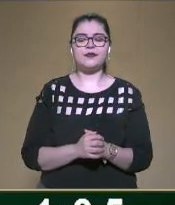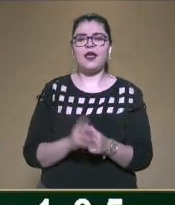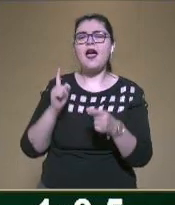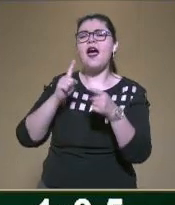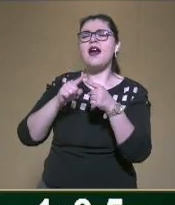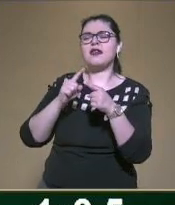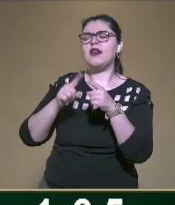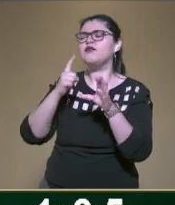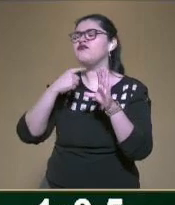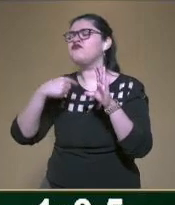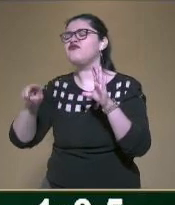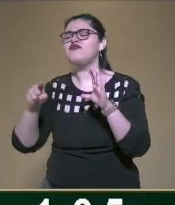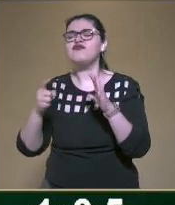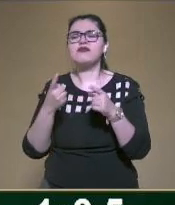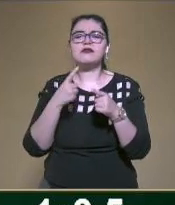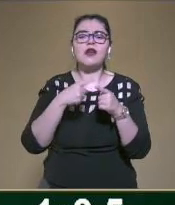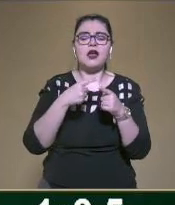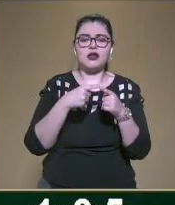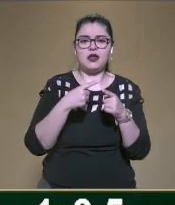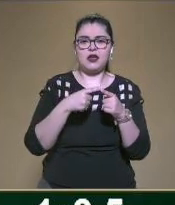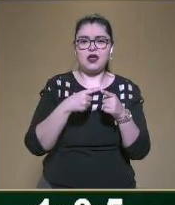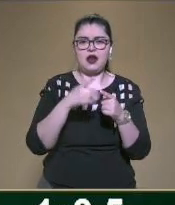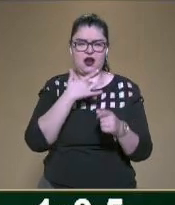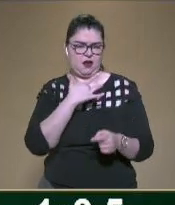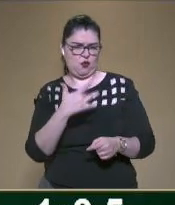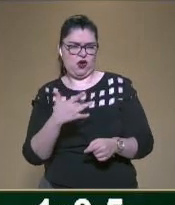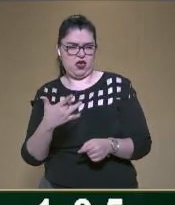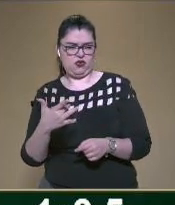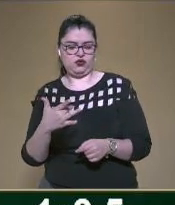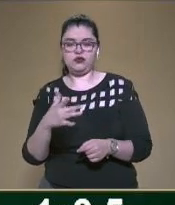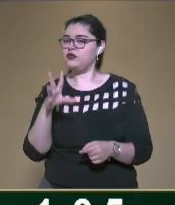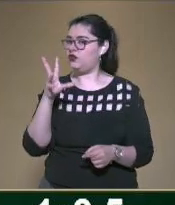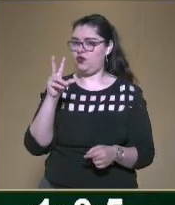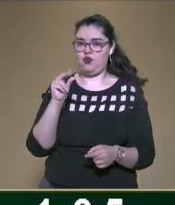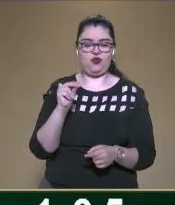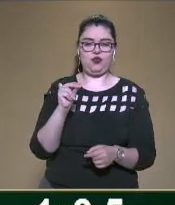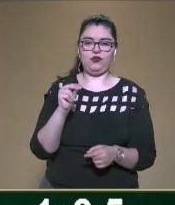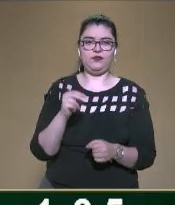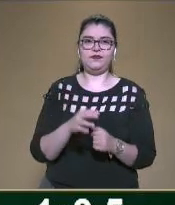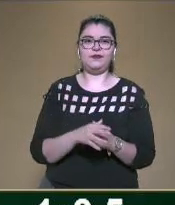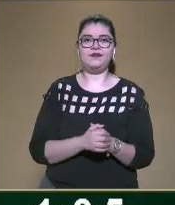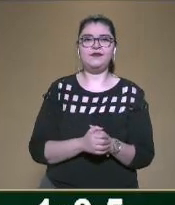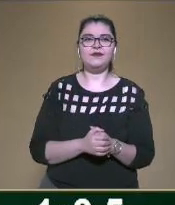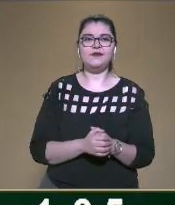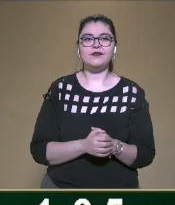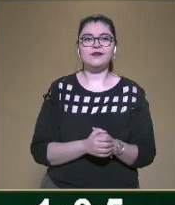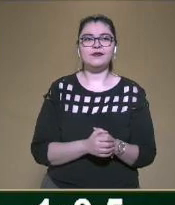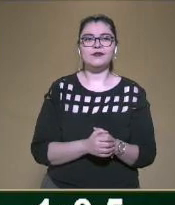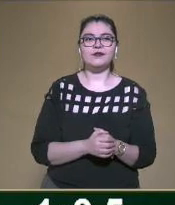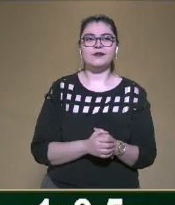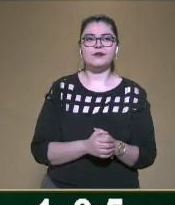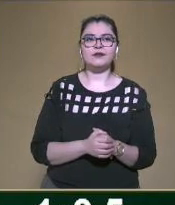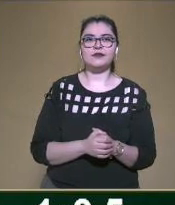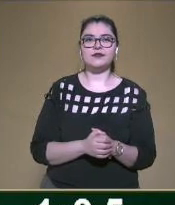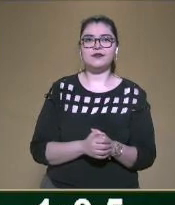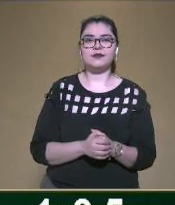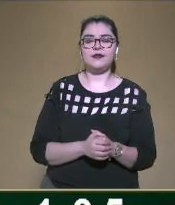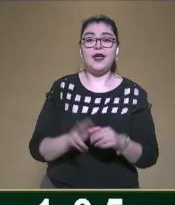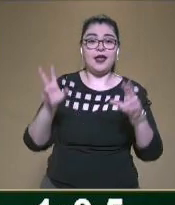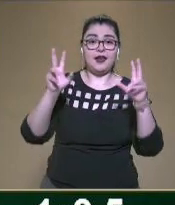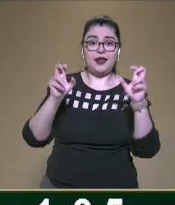los poemas? ¿Solamente a los enamorados? No. Así se llama el tema, ¿verdad? Porque